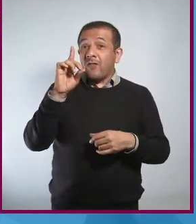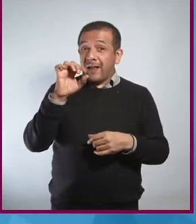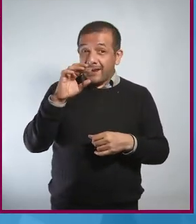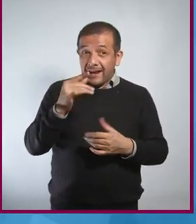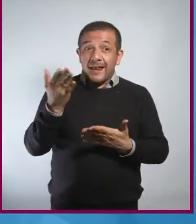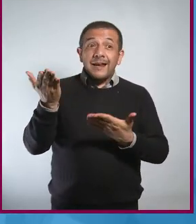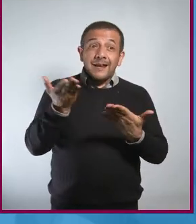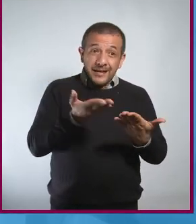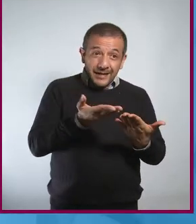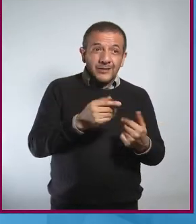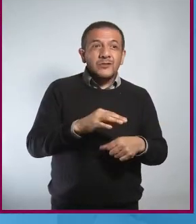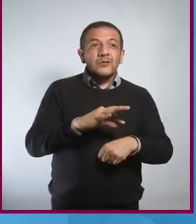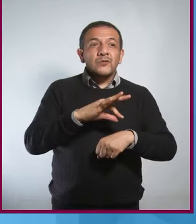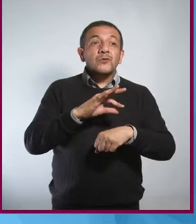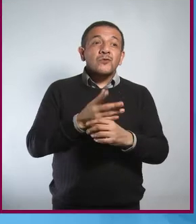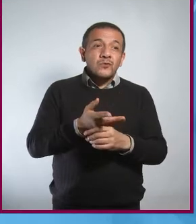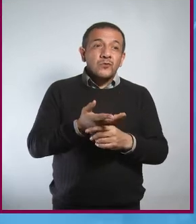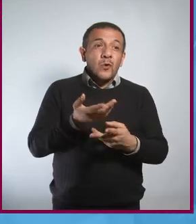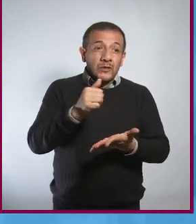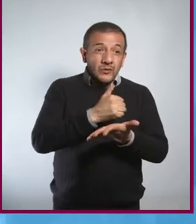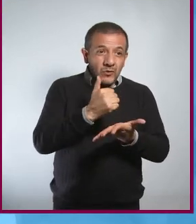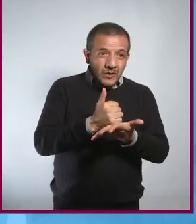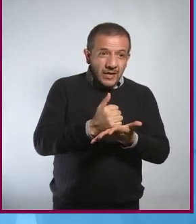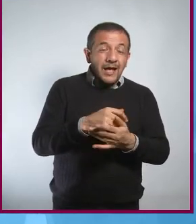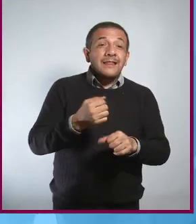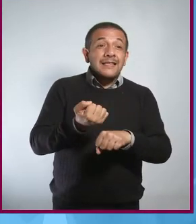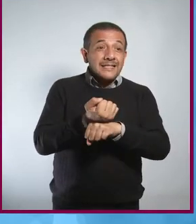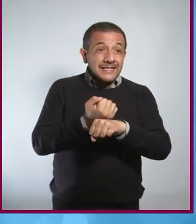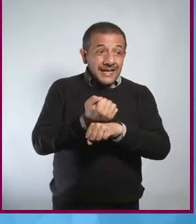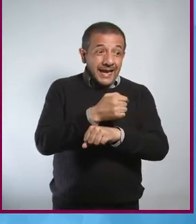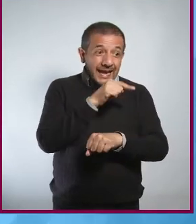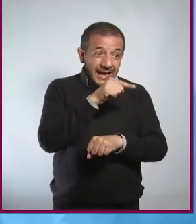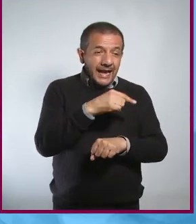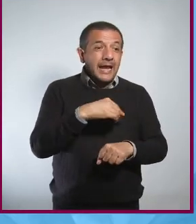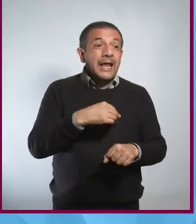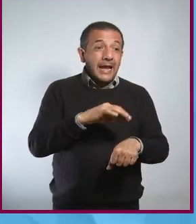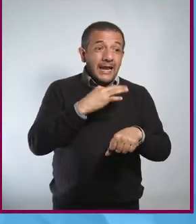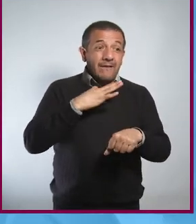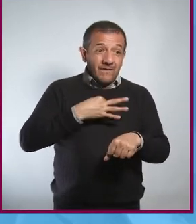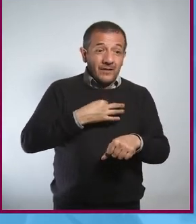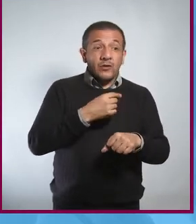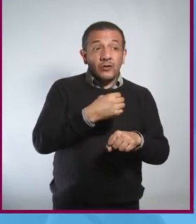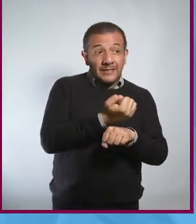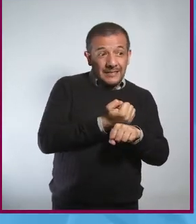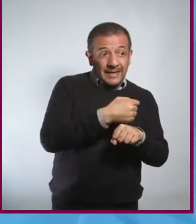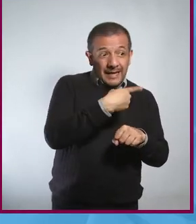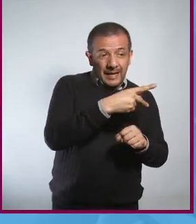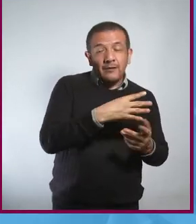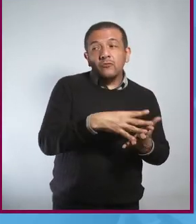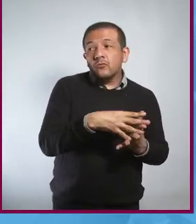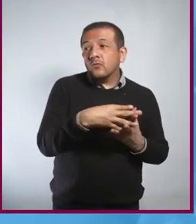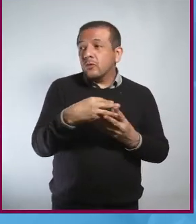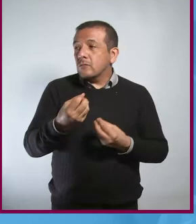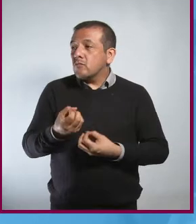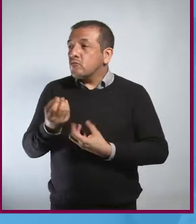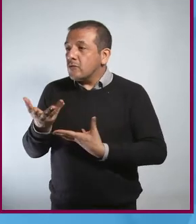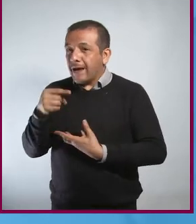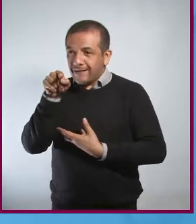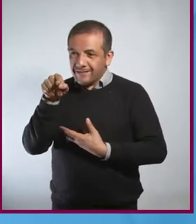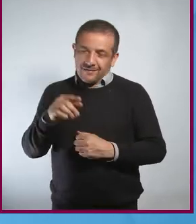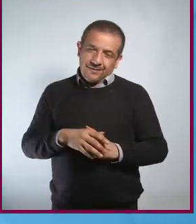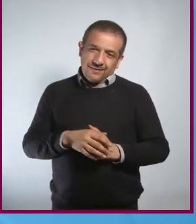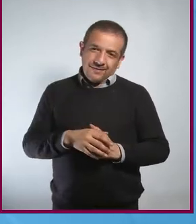estaba infectado. Donó sangre y esa transfusión la recibiste tú, María. Es muy importante que la sangre